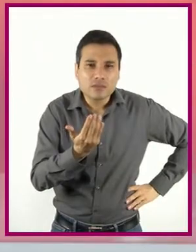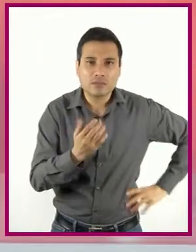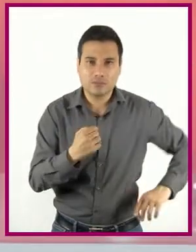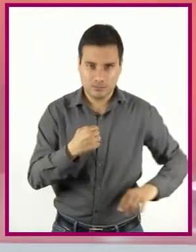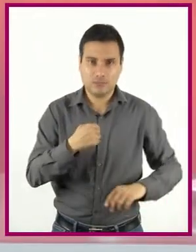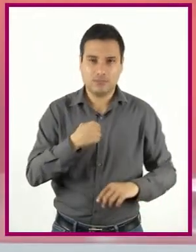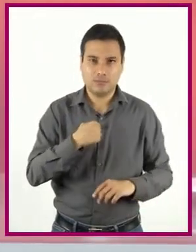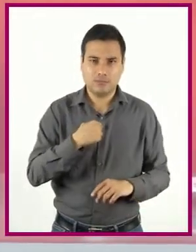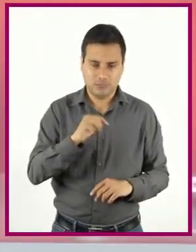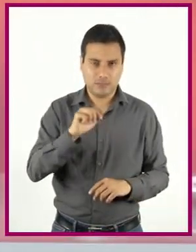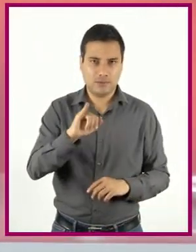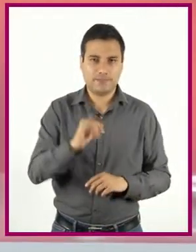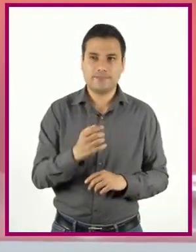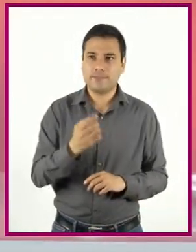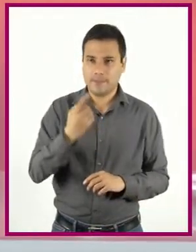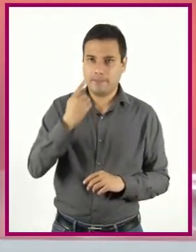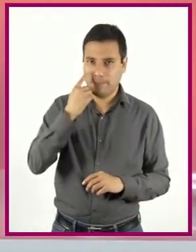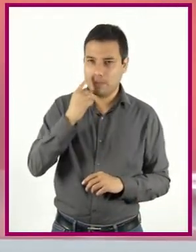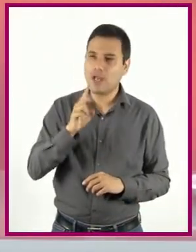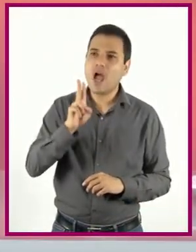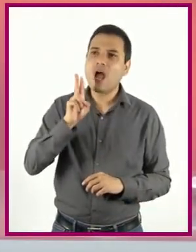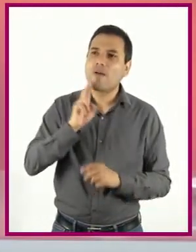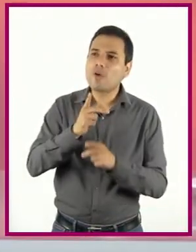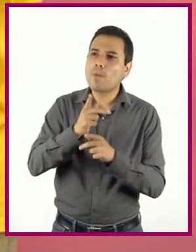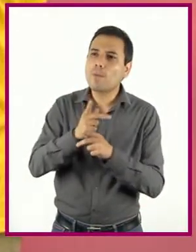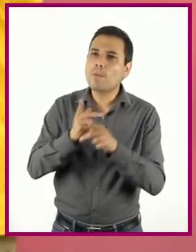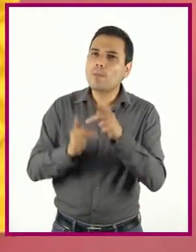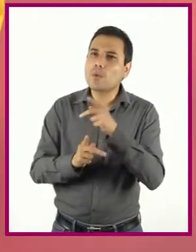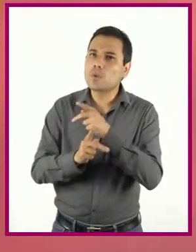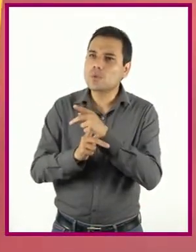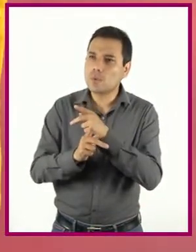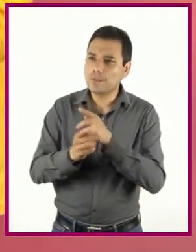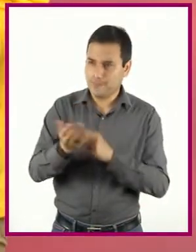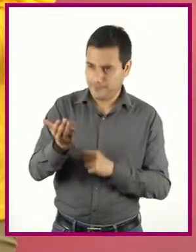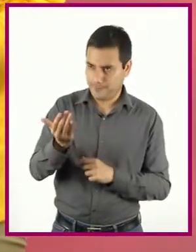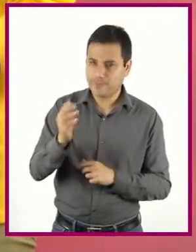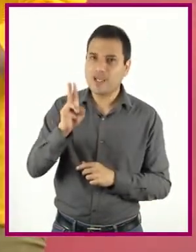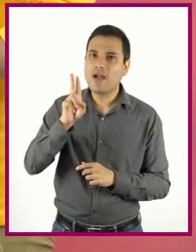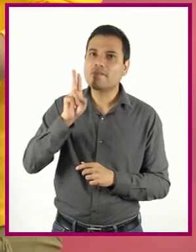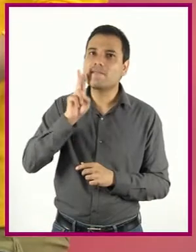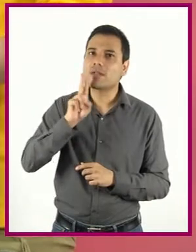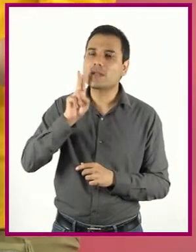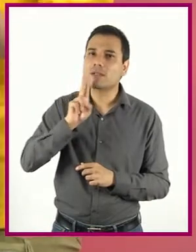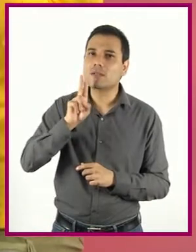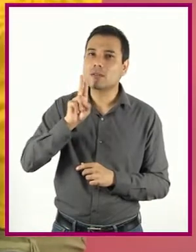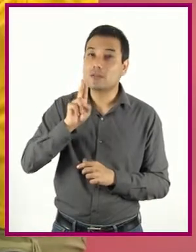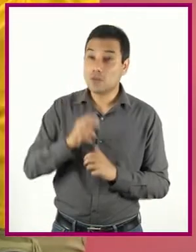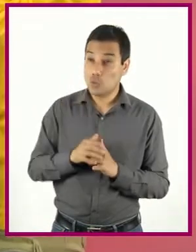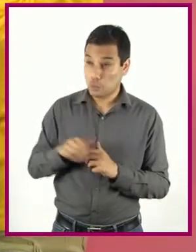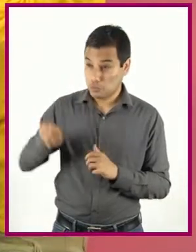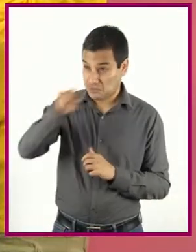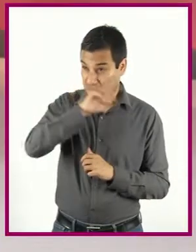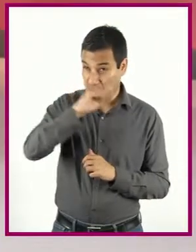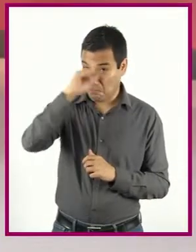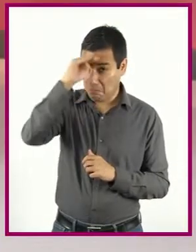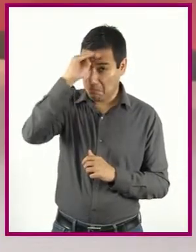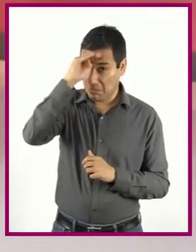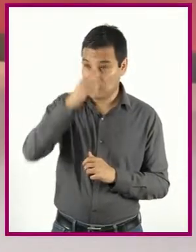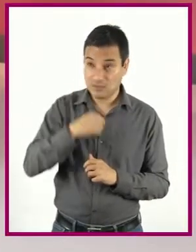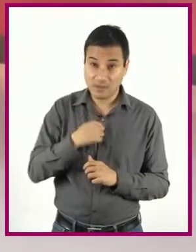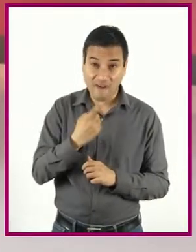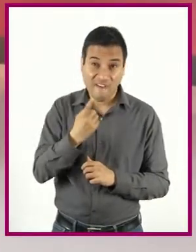supuesto. ¿Me facilitan una muestra de sus productos? Mientras tanto, y para que no piensen que hay truco,